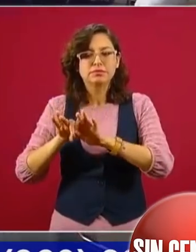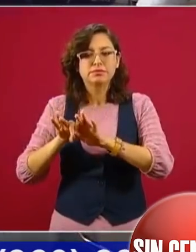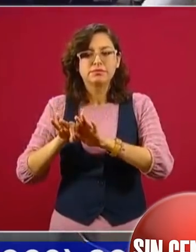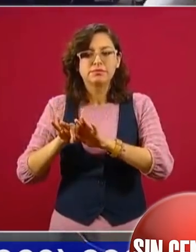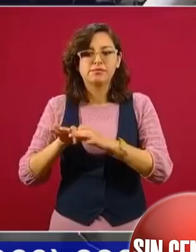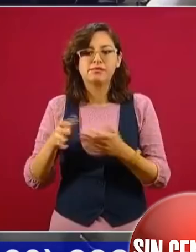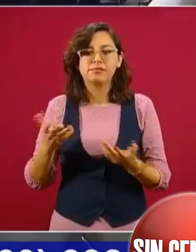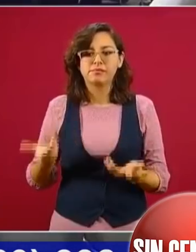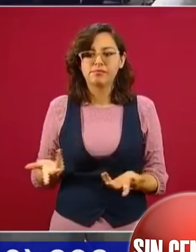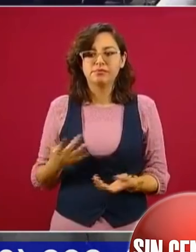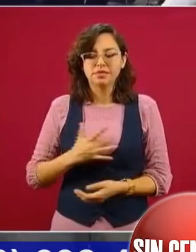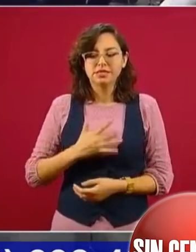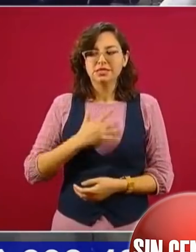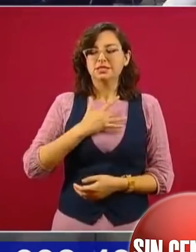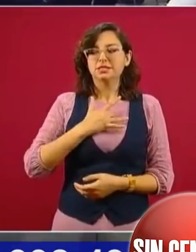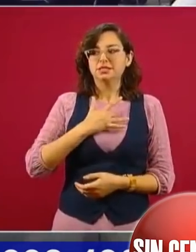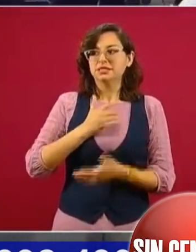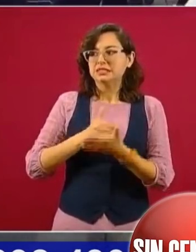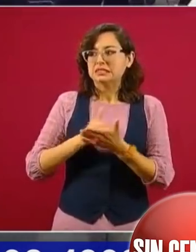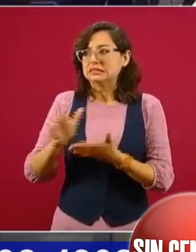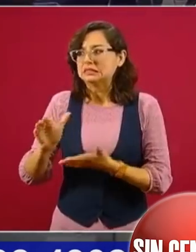y les dan sentimiento.